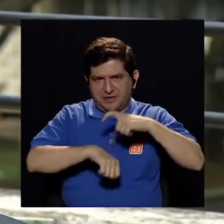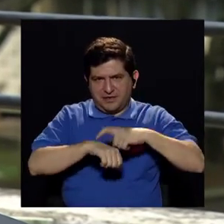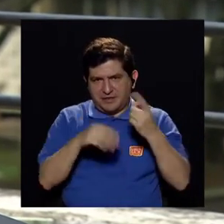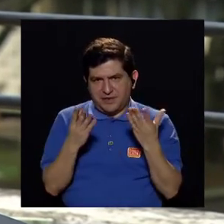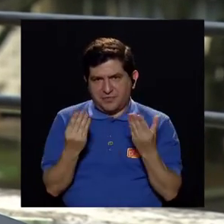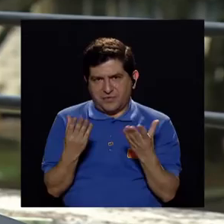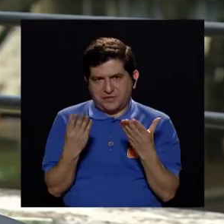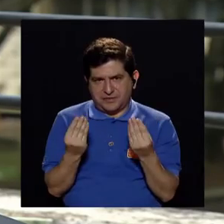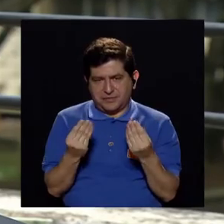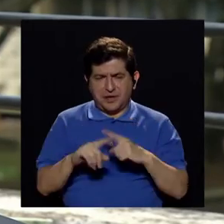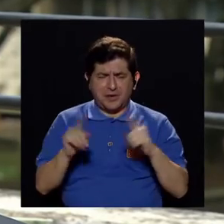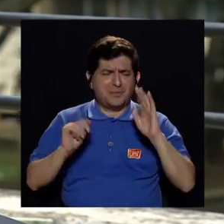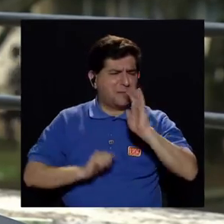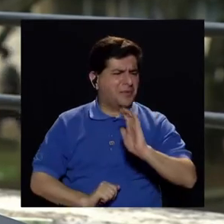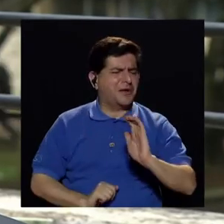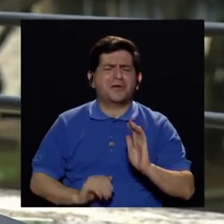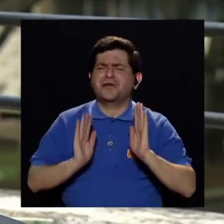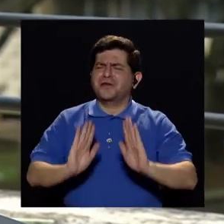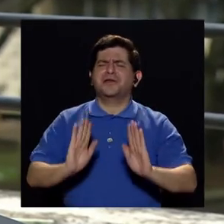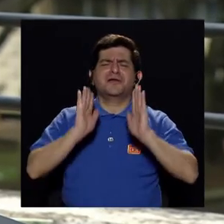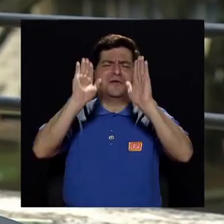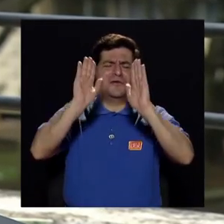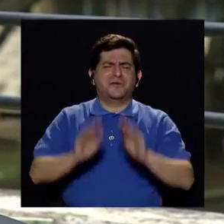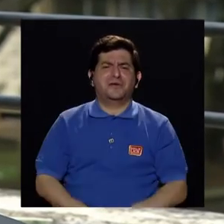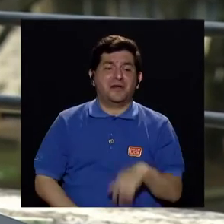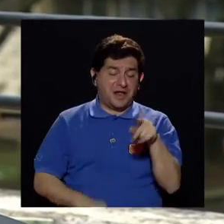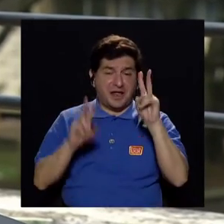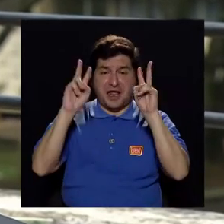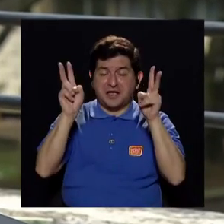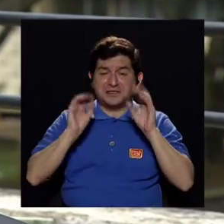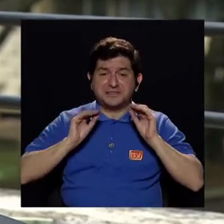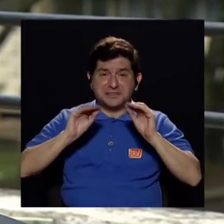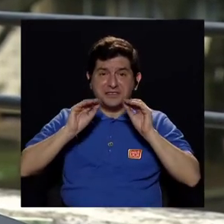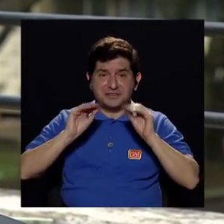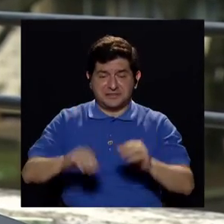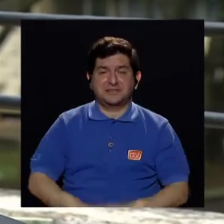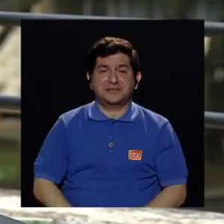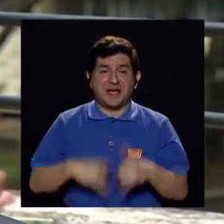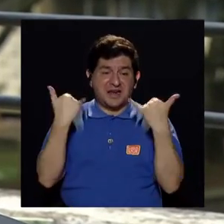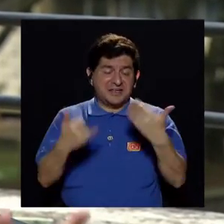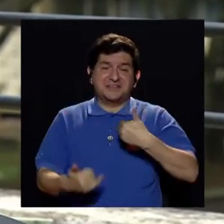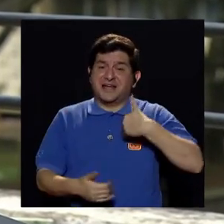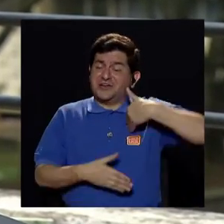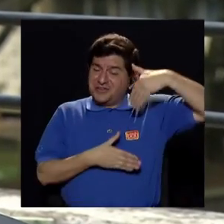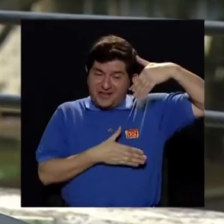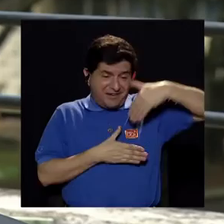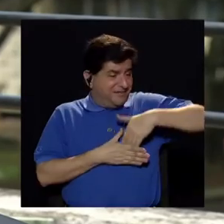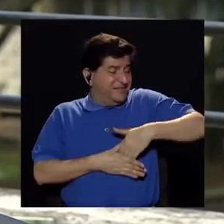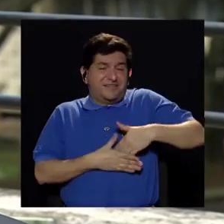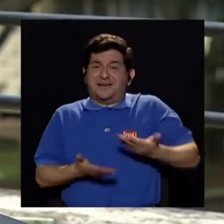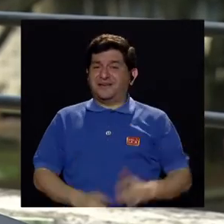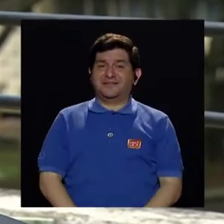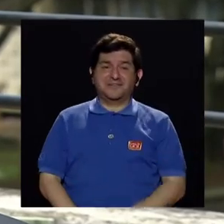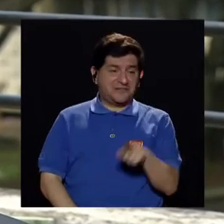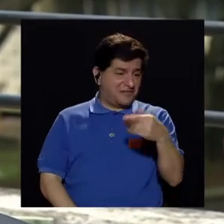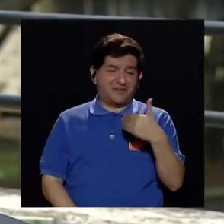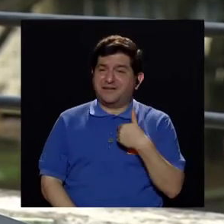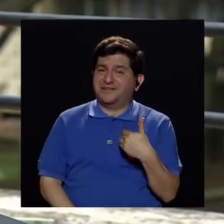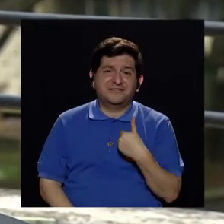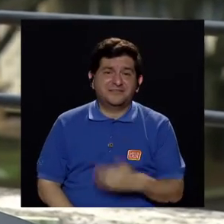tiempo. Pero un niño es lo más maravilloso enseñarle este tipo de temas, enseñarle la onda, porque ya lo traen intrínseco, ya está